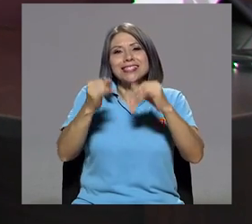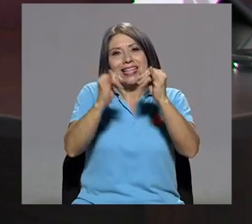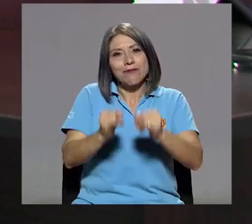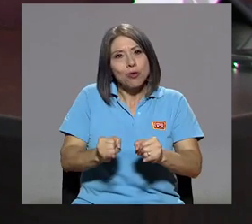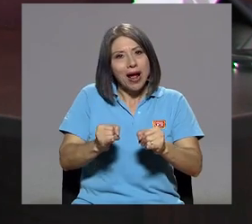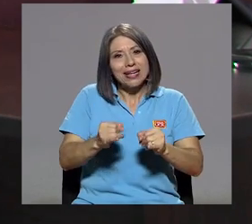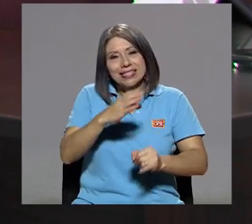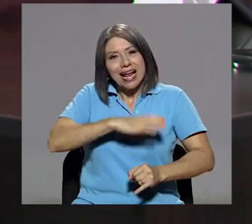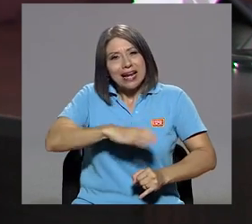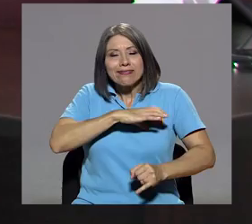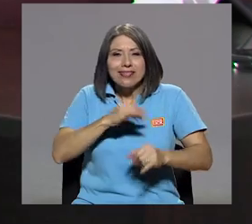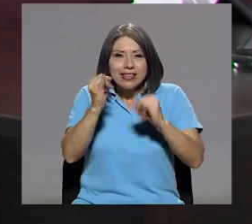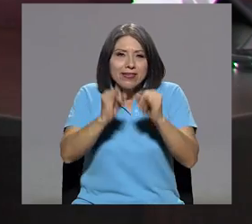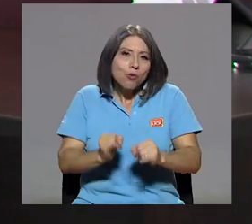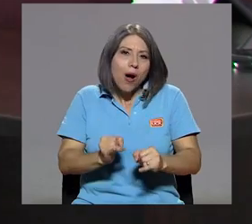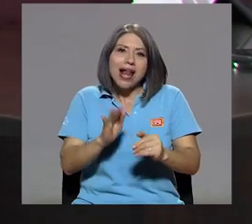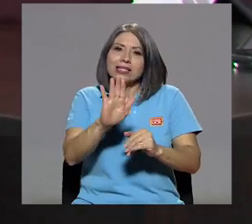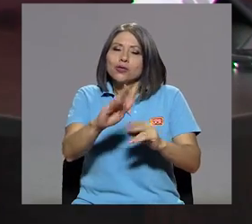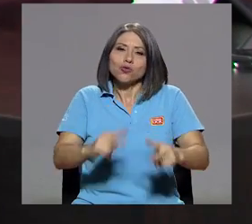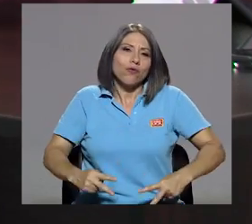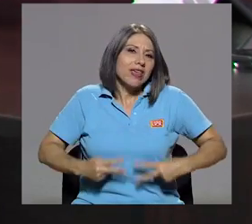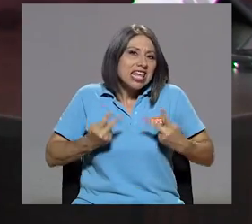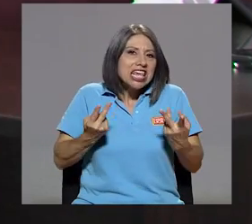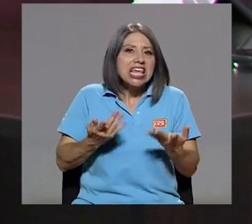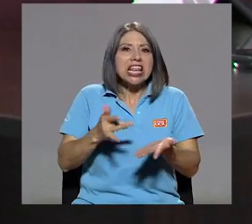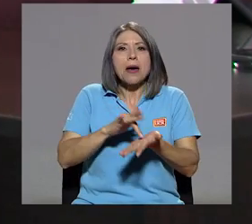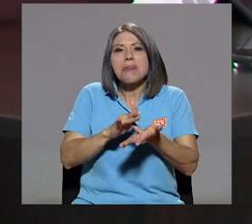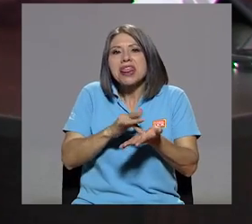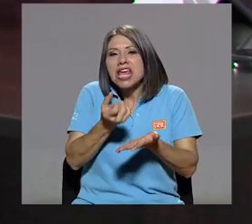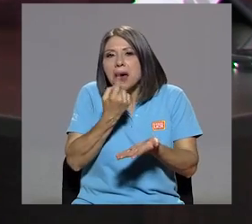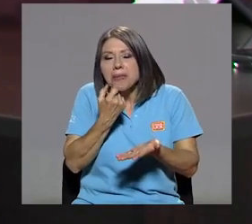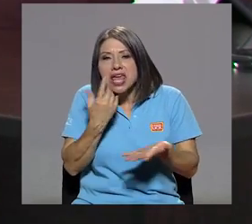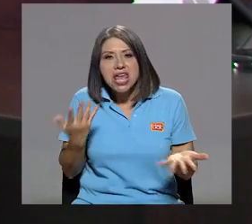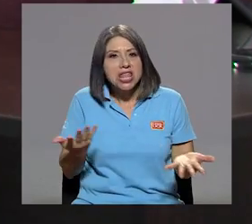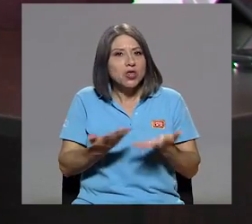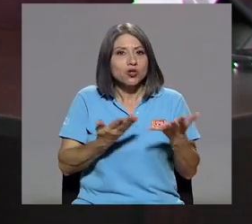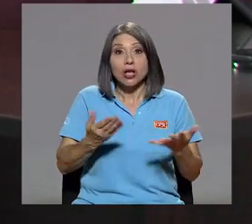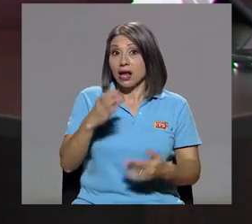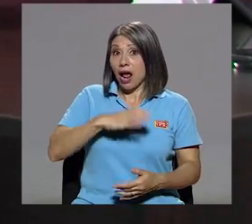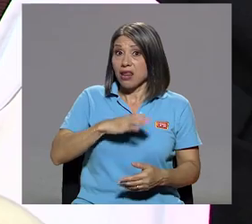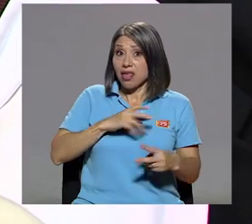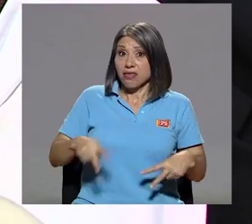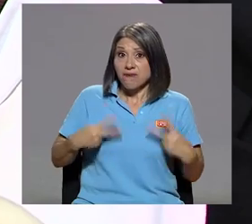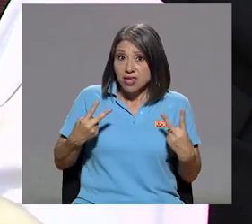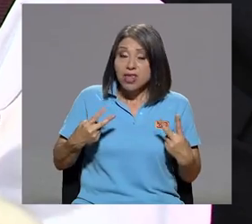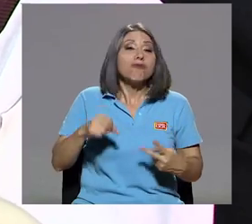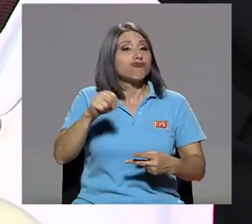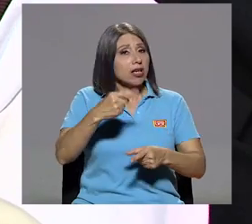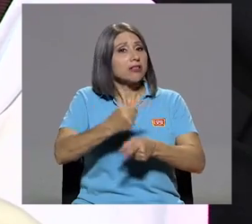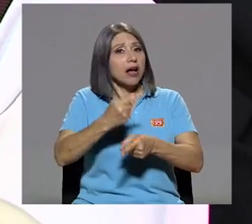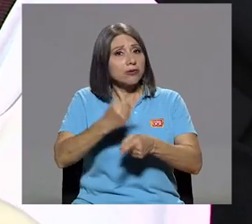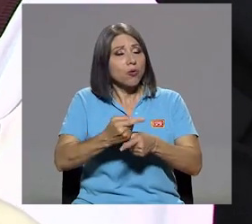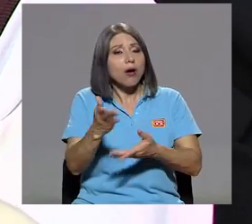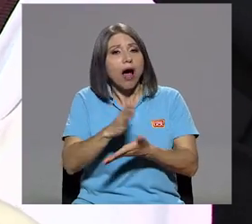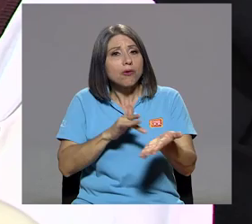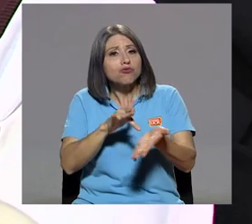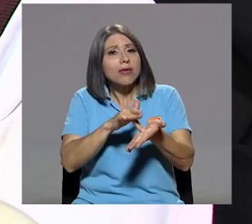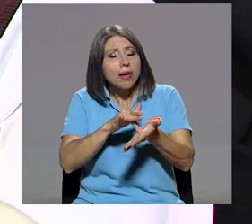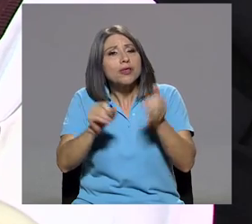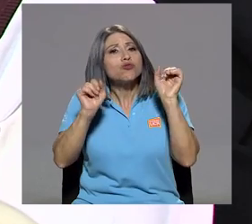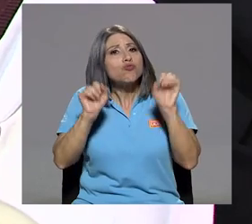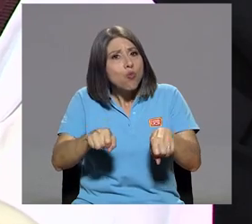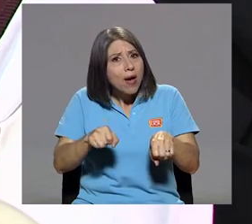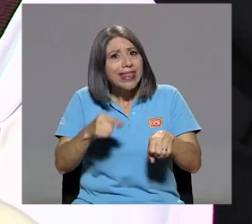variables individuales que usted tenga, su vida en general, los medicamentos que toma. Exacto, hay medicamentos